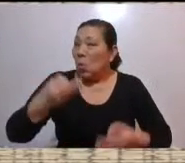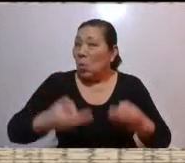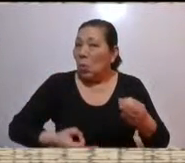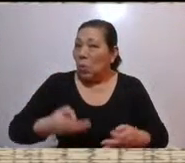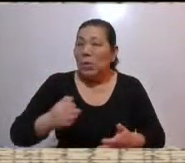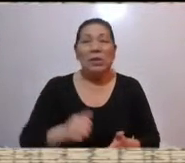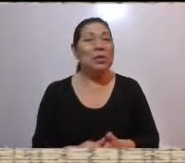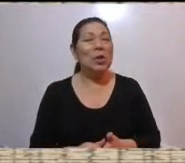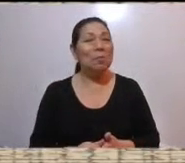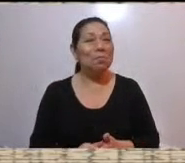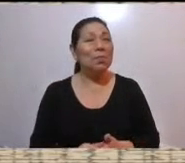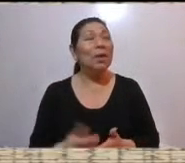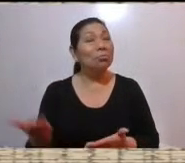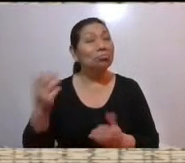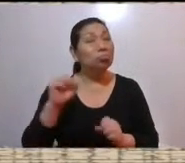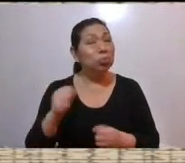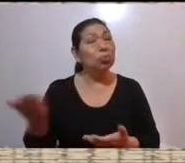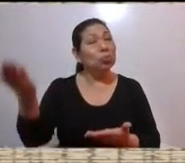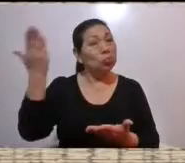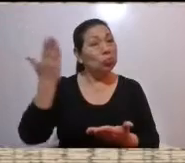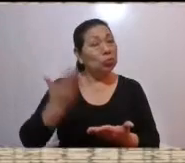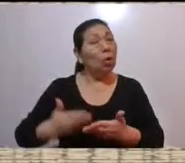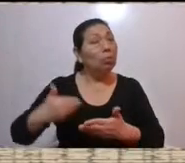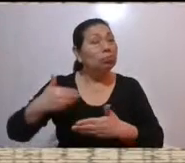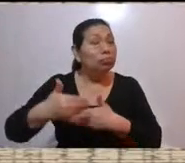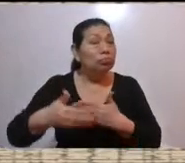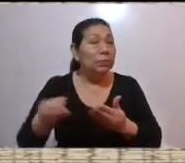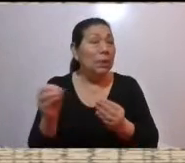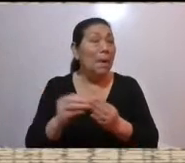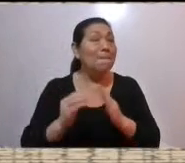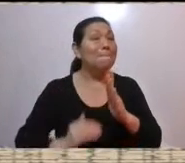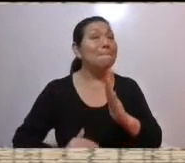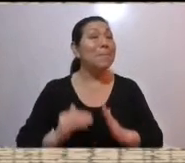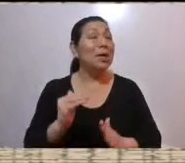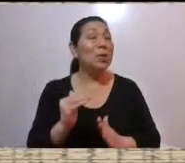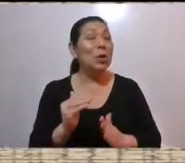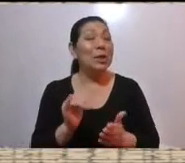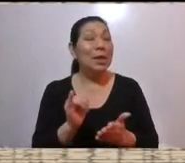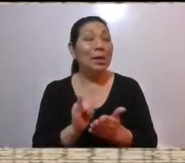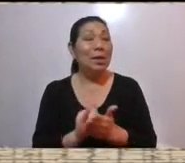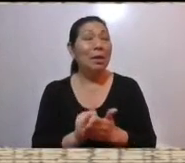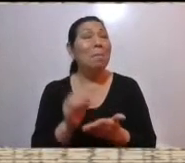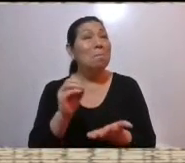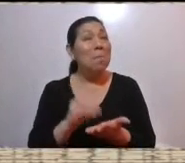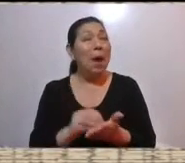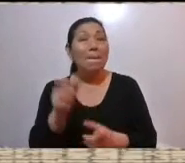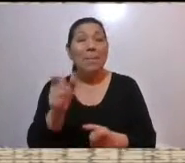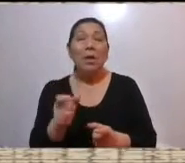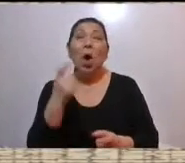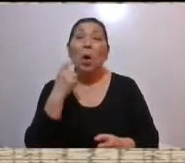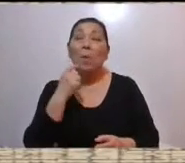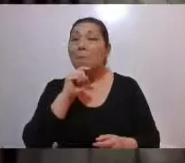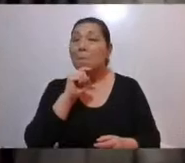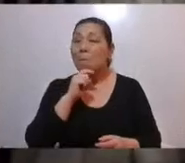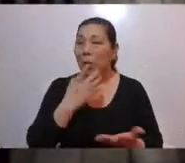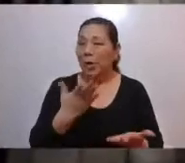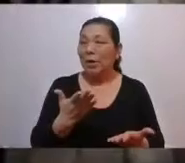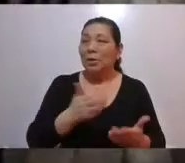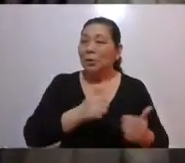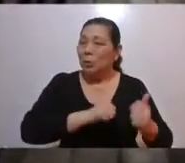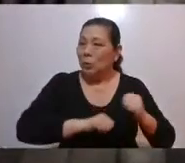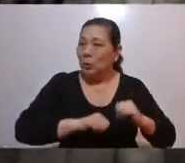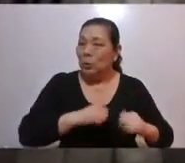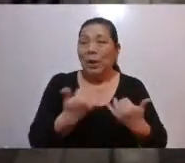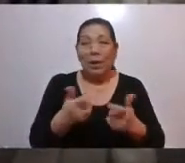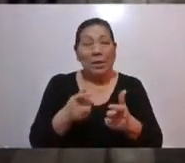esta sentencia pueda alcanzar o generar alcances mayores con respecto a demás ciudadanos y